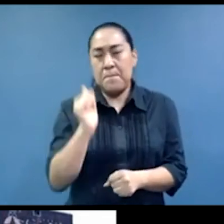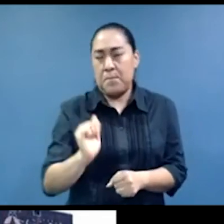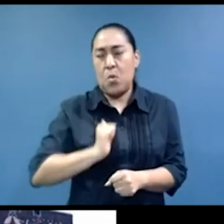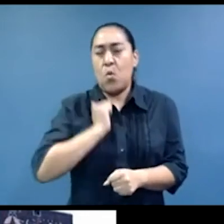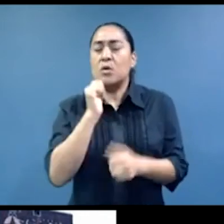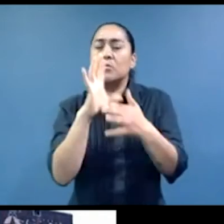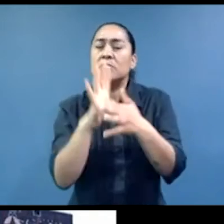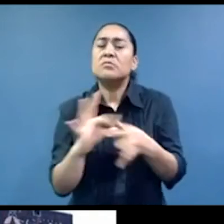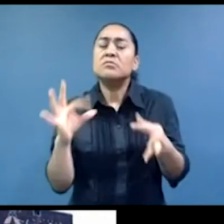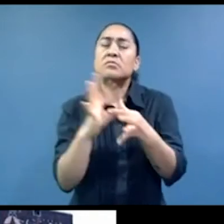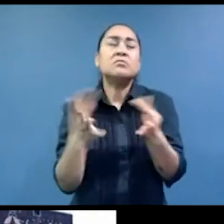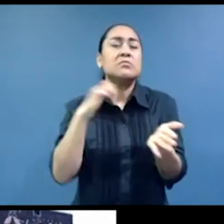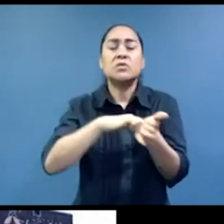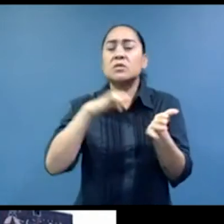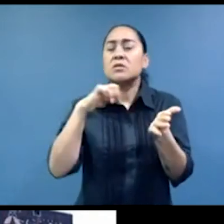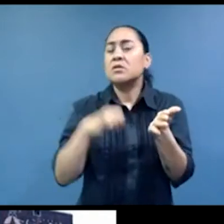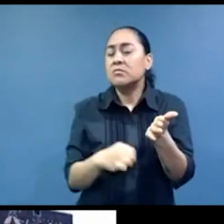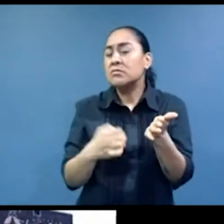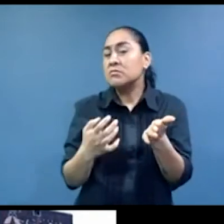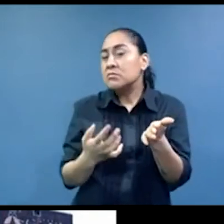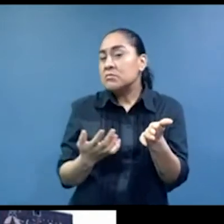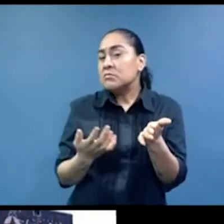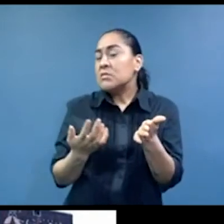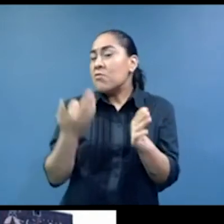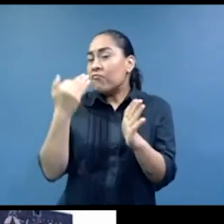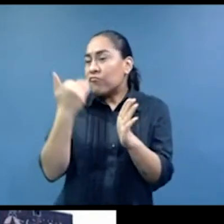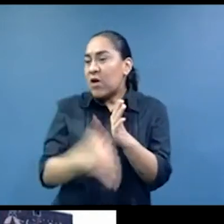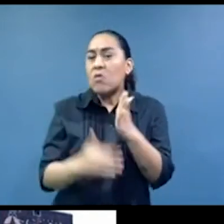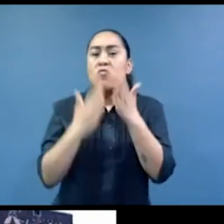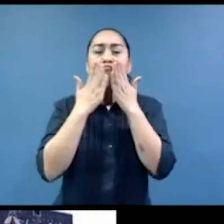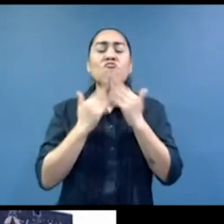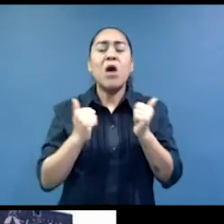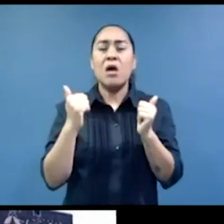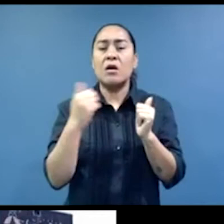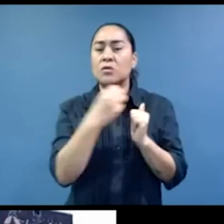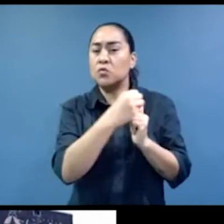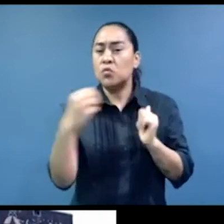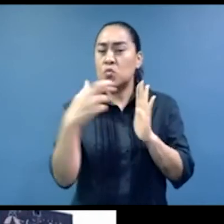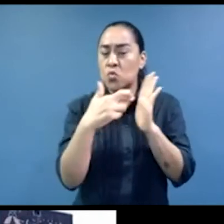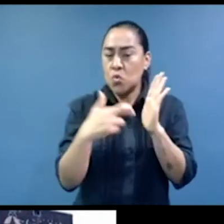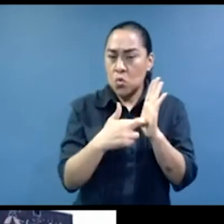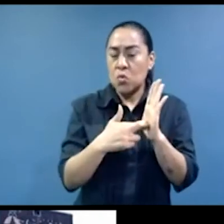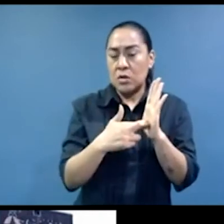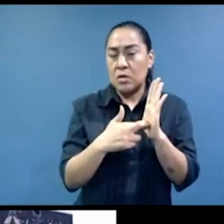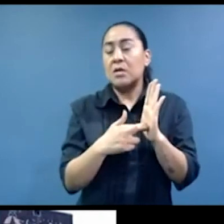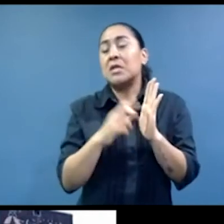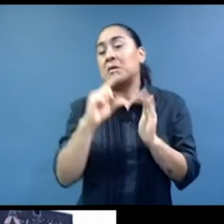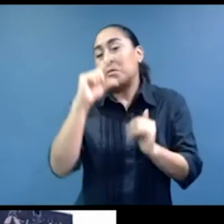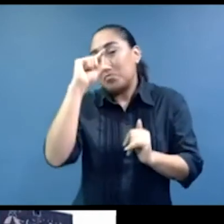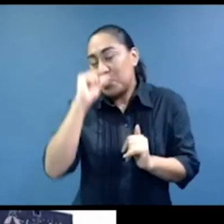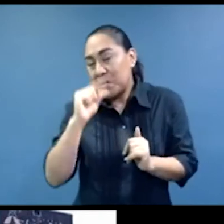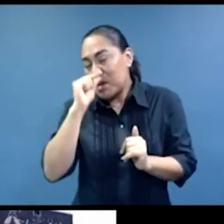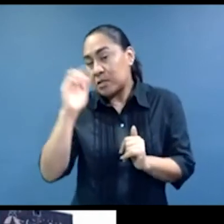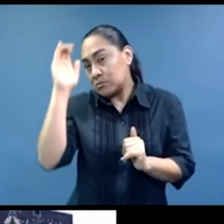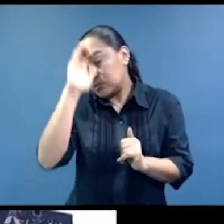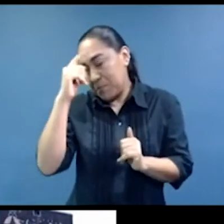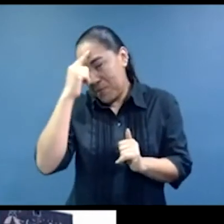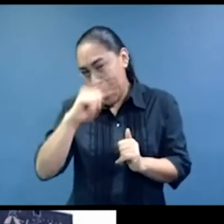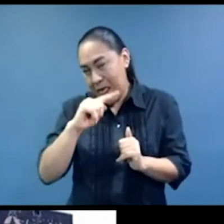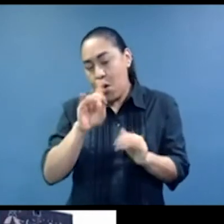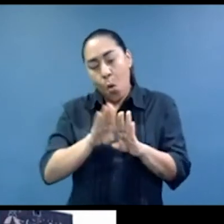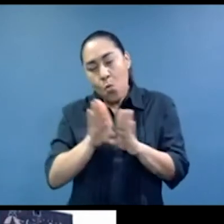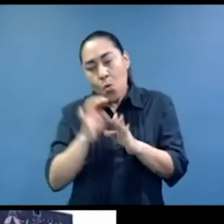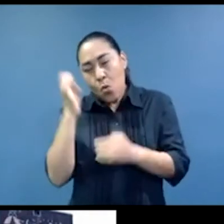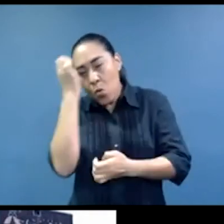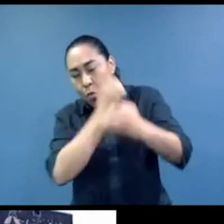Nos comentaba, por ejemplo, cómo es que la falta de regulación ha dado lugar al turismo científico de la reproducción, ¿no?